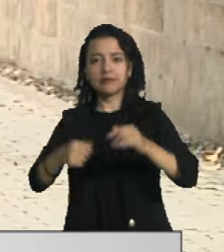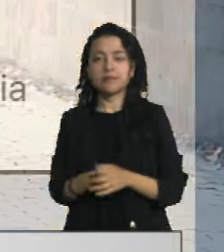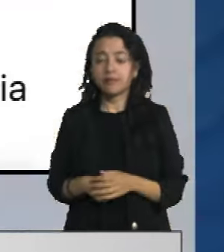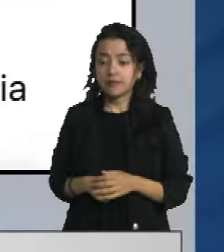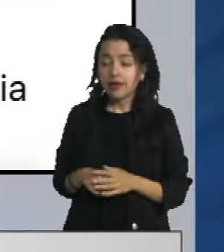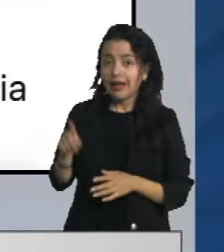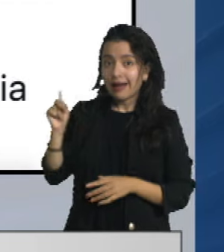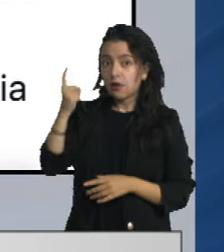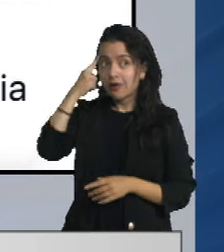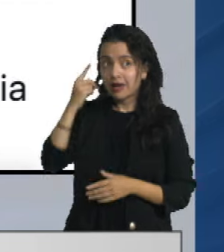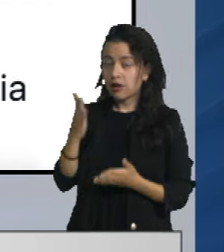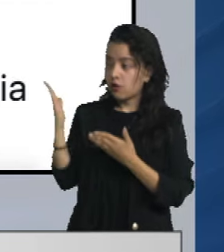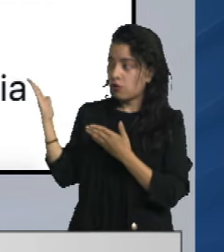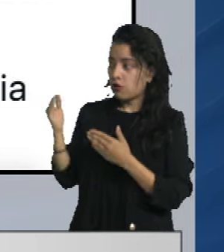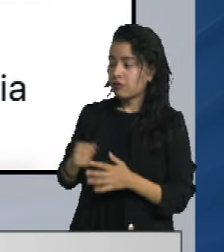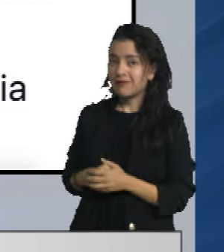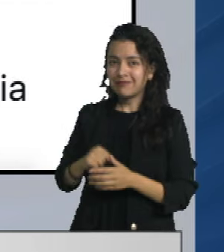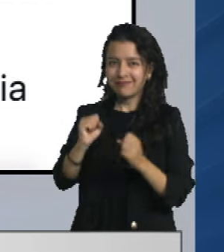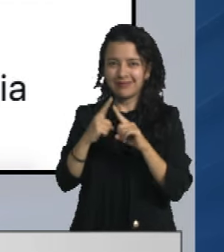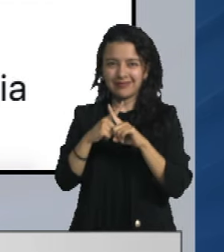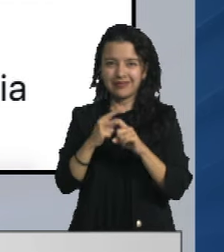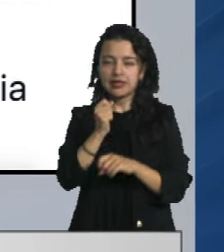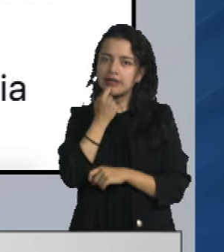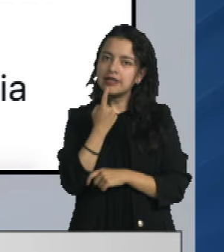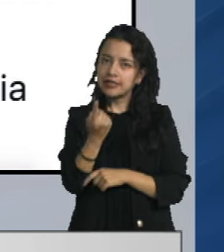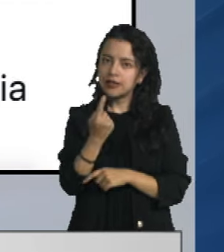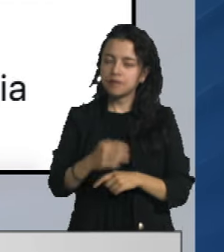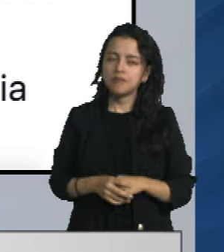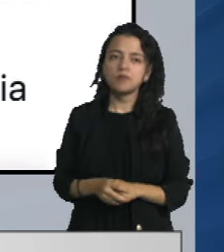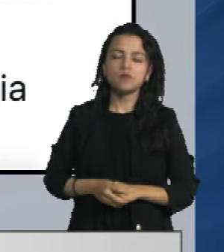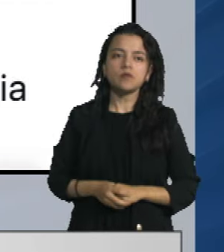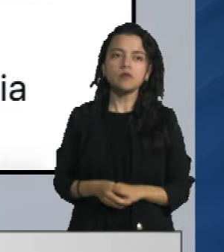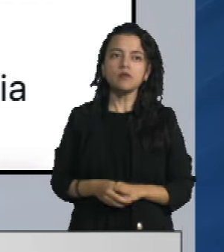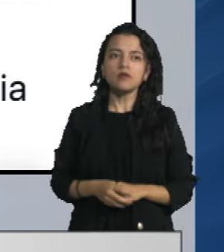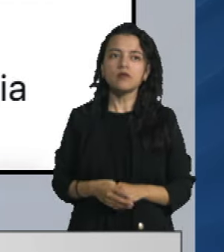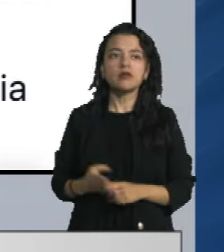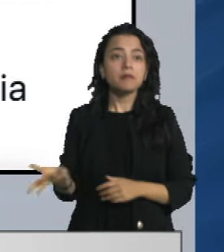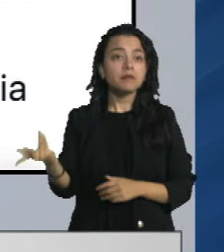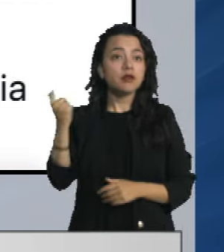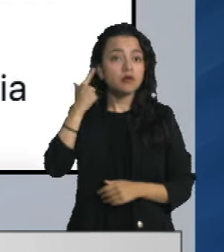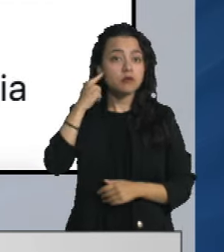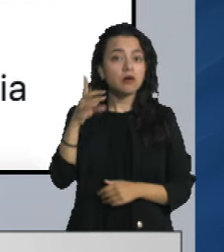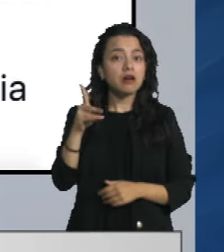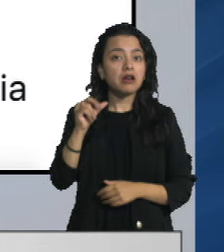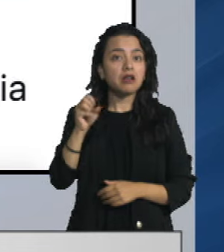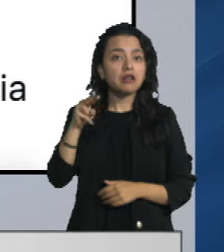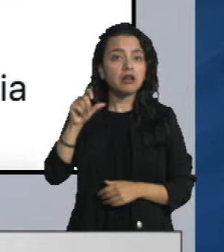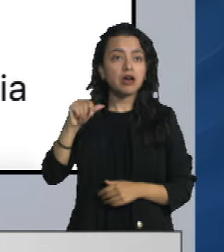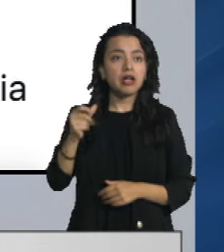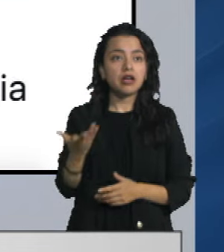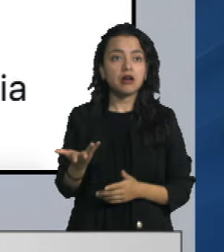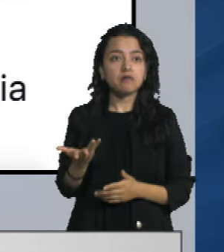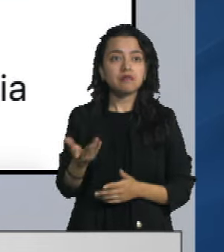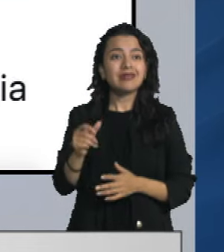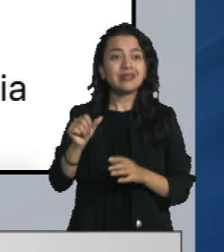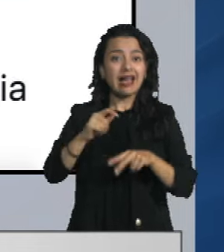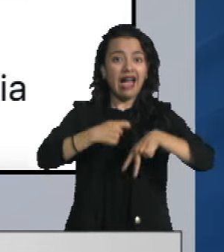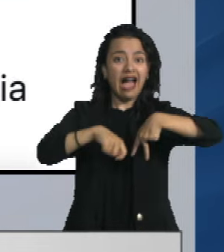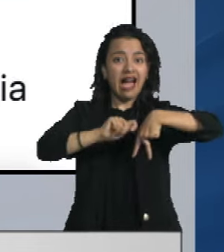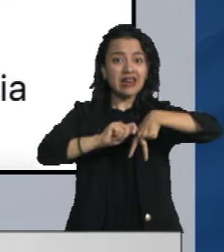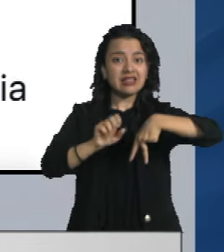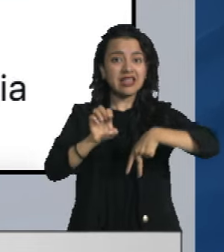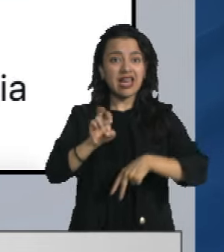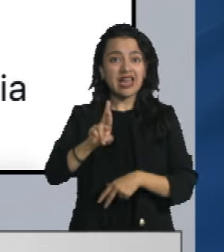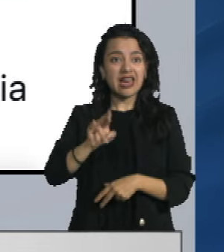Julián Rendón, a través de su cuenta de X, confirmó lo siguiente: he sido informado que Diana Carolina Rey Rodríguez, alias